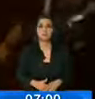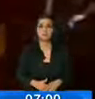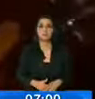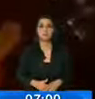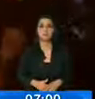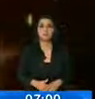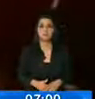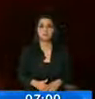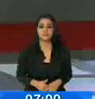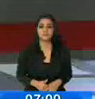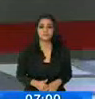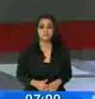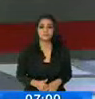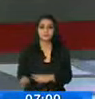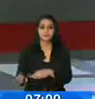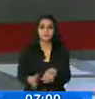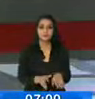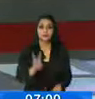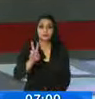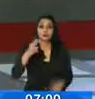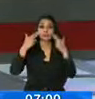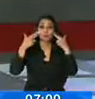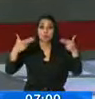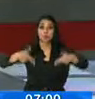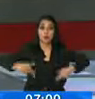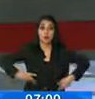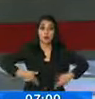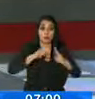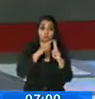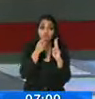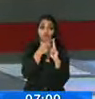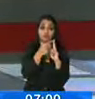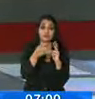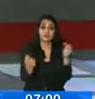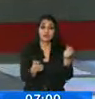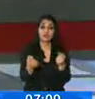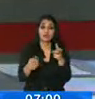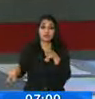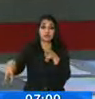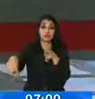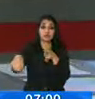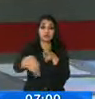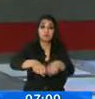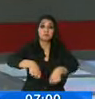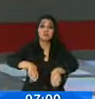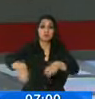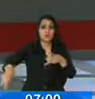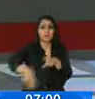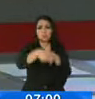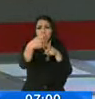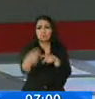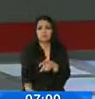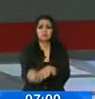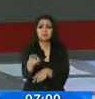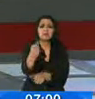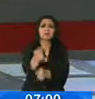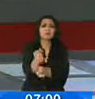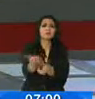Francisco Ramírez. Dos guardias perdieron la vida al ser embestidos por un vehículo cuando salían en su motocicleta de su jornada de